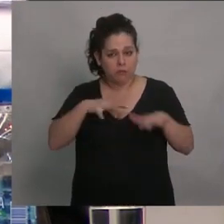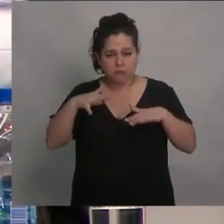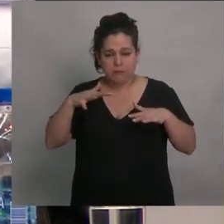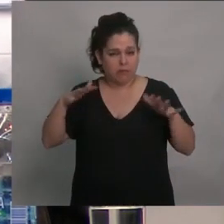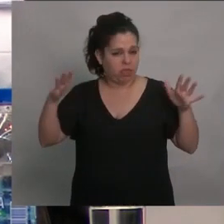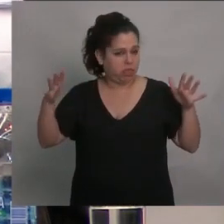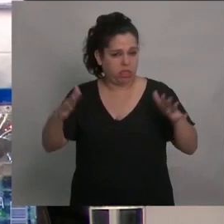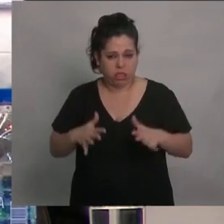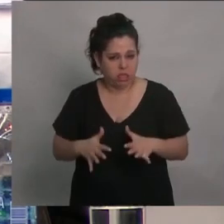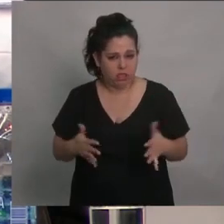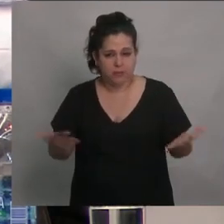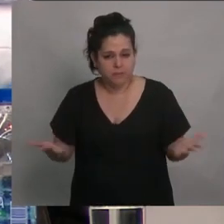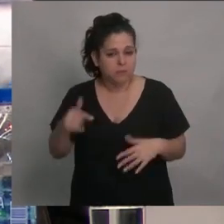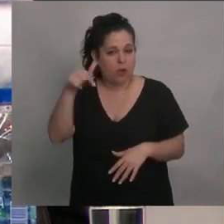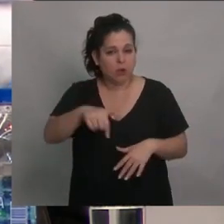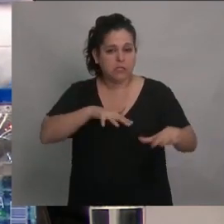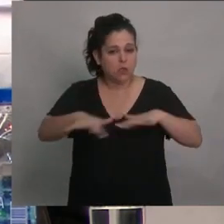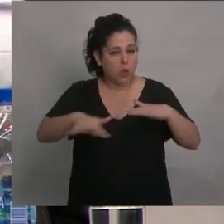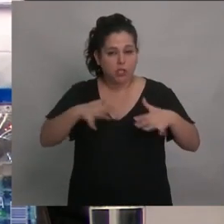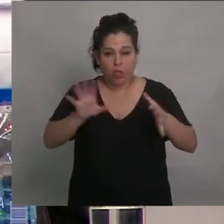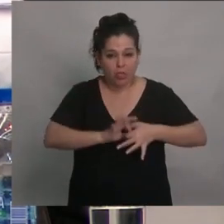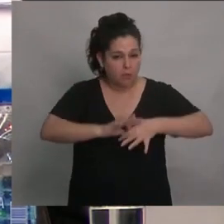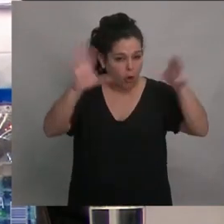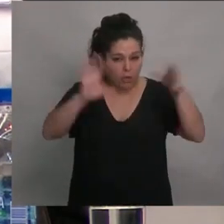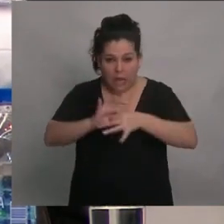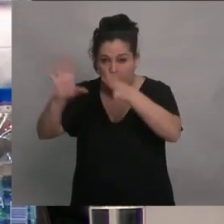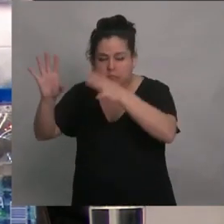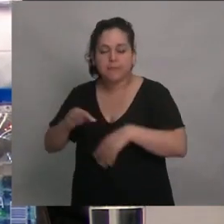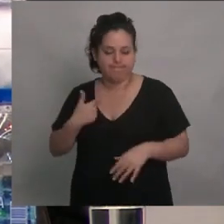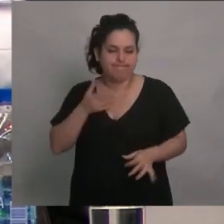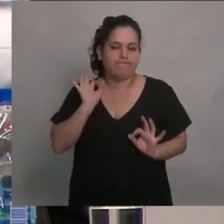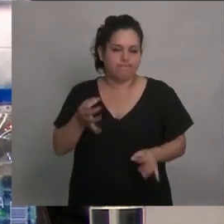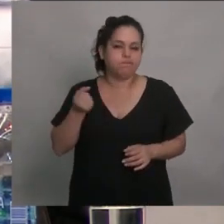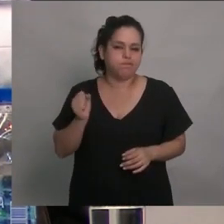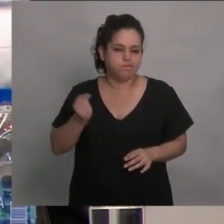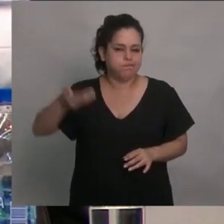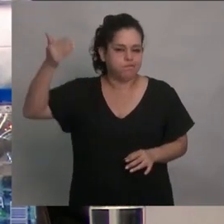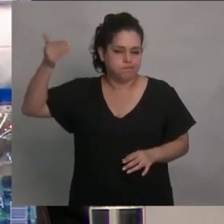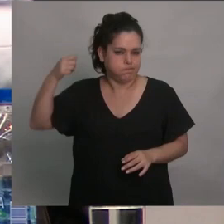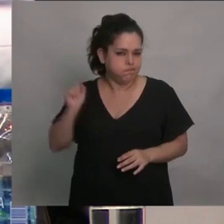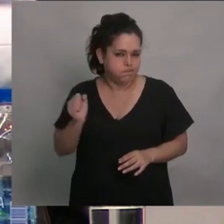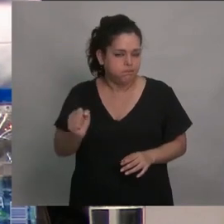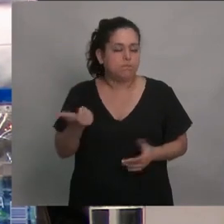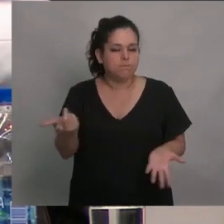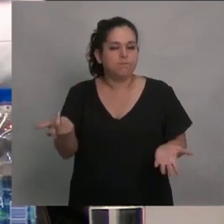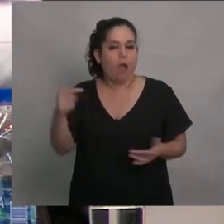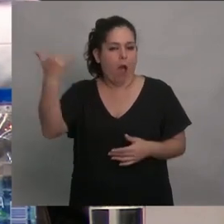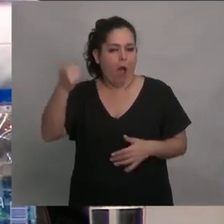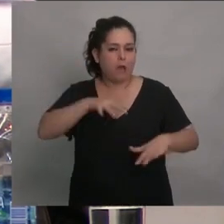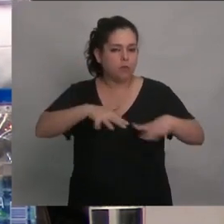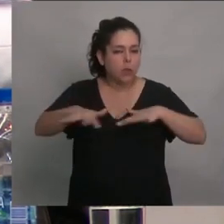mecanismos democráticos se están usando, y lo sabemos por la experiencia tenida, en